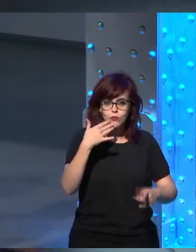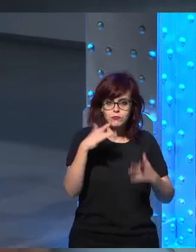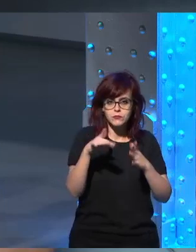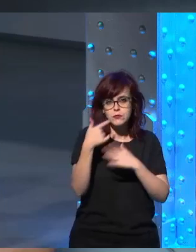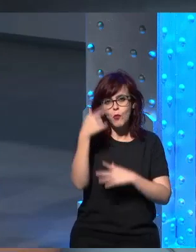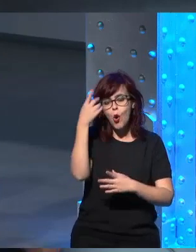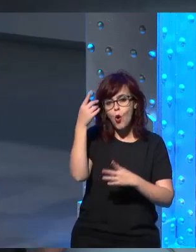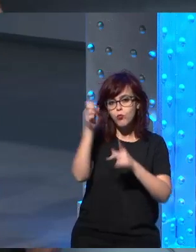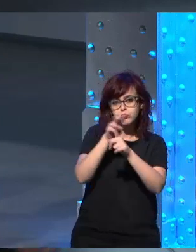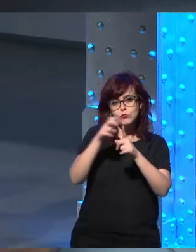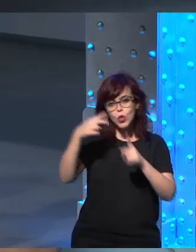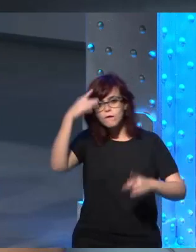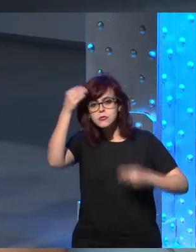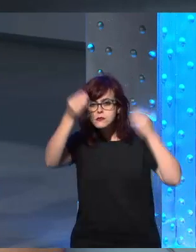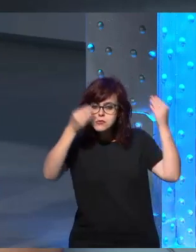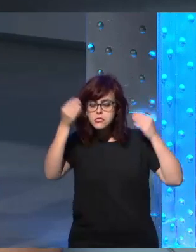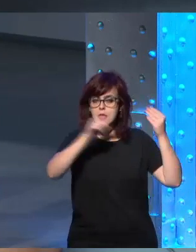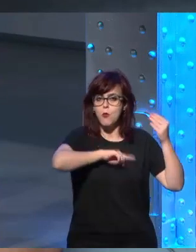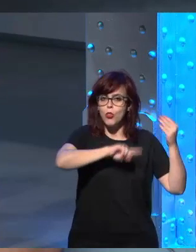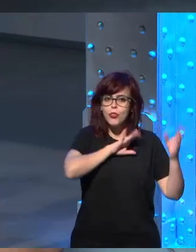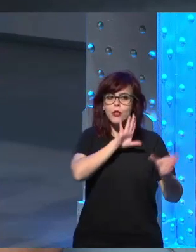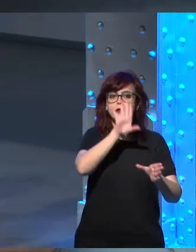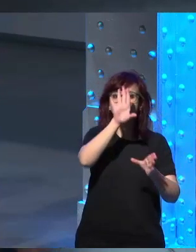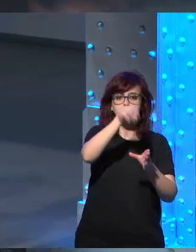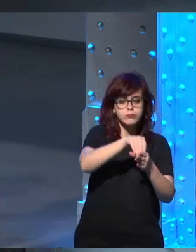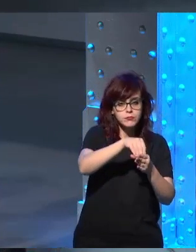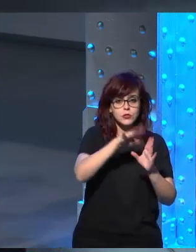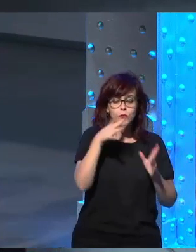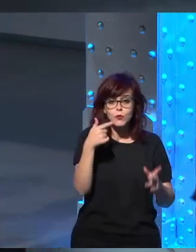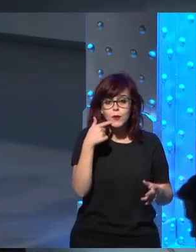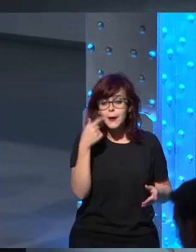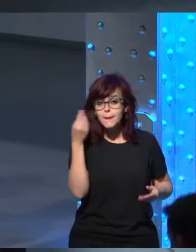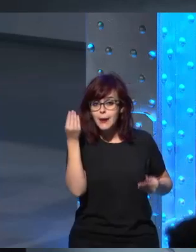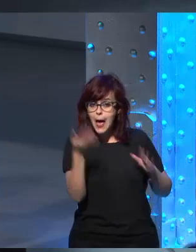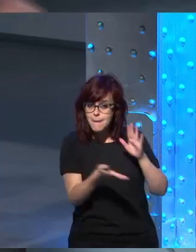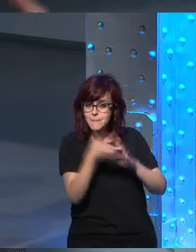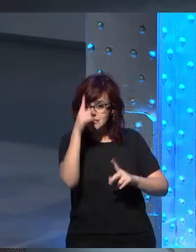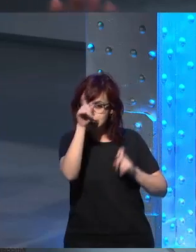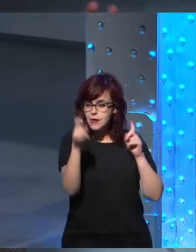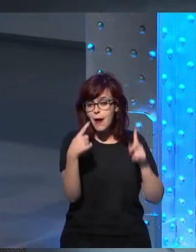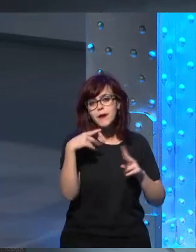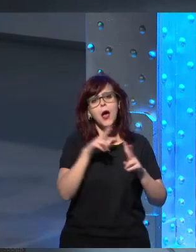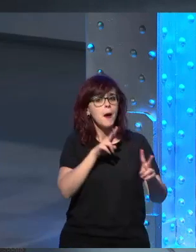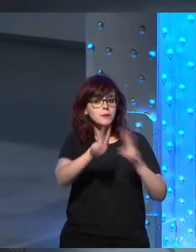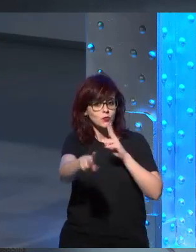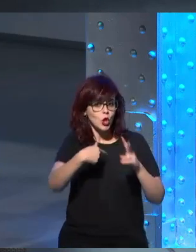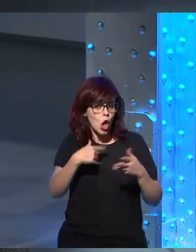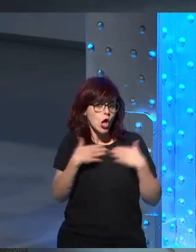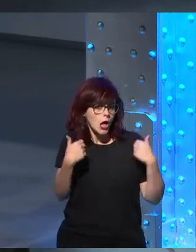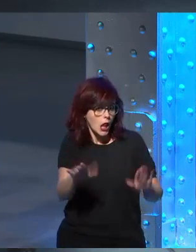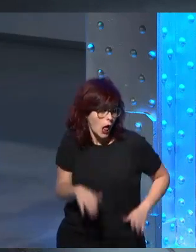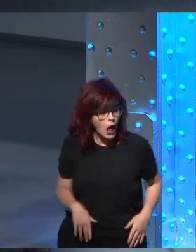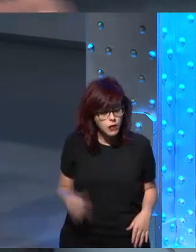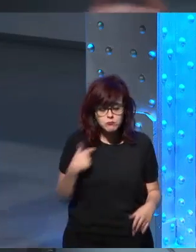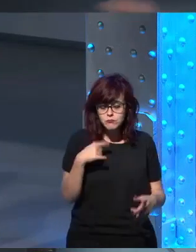empaque, ¿no? Intelectual, emocional y lo que sea. Yo pensaba que iba más la pregunta. ¿Ves? Te voy a contestar lo que yo quiera, ¿eh? ¿Te has dado cuenta? No, claro, sí.